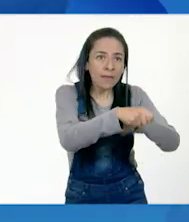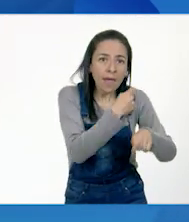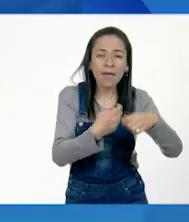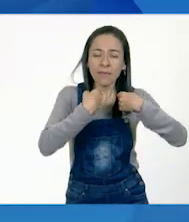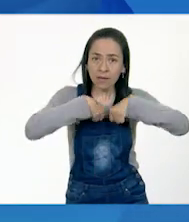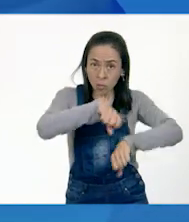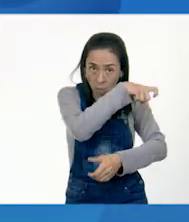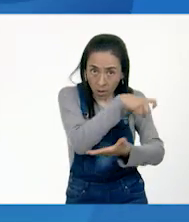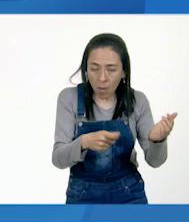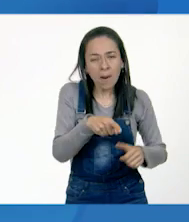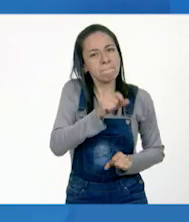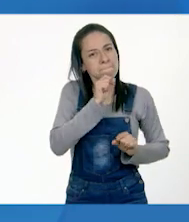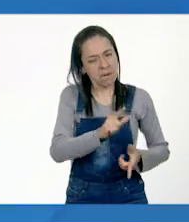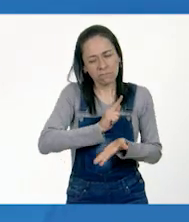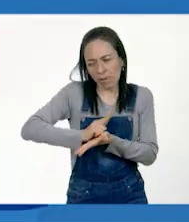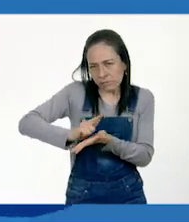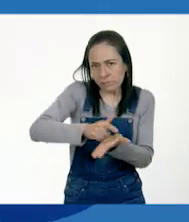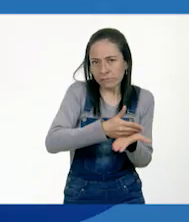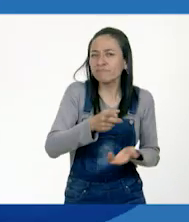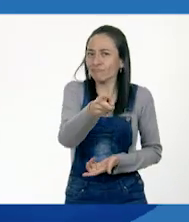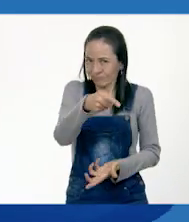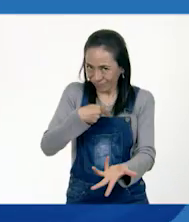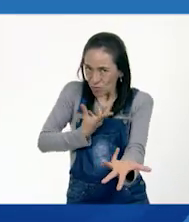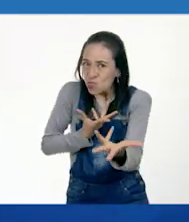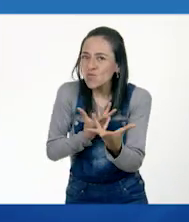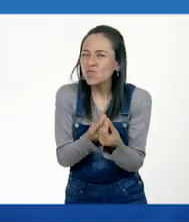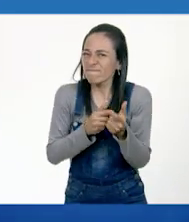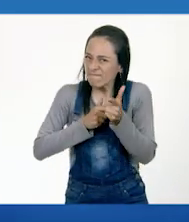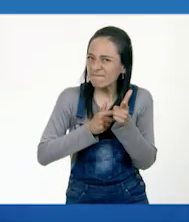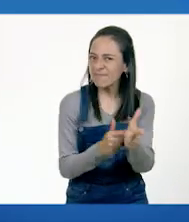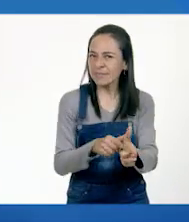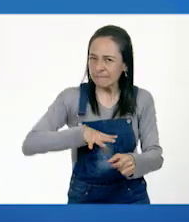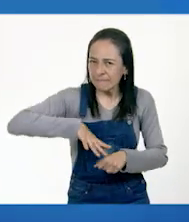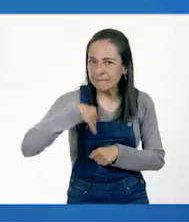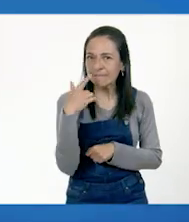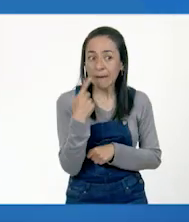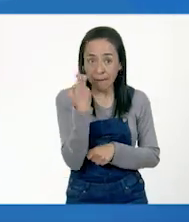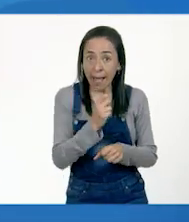Sigamos luchando juntos contra este virus, cuidándonos los unos a los otros.